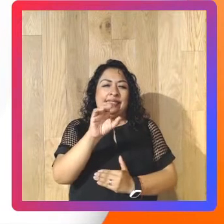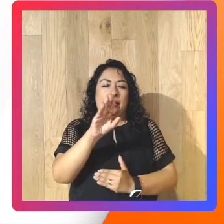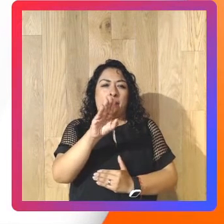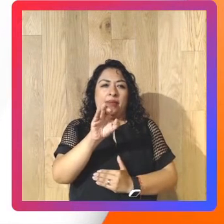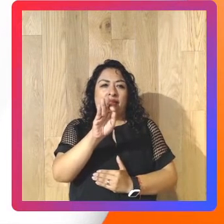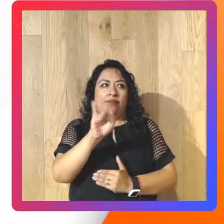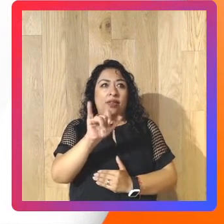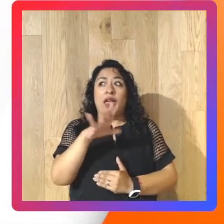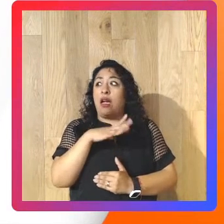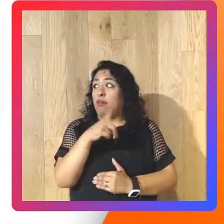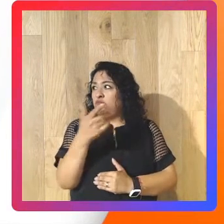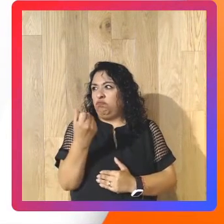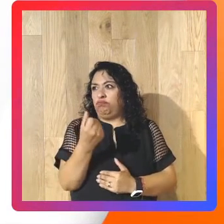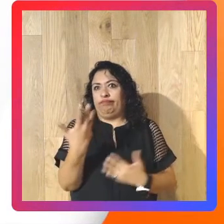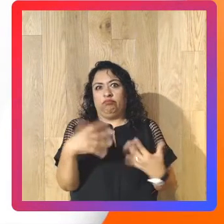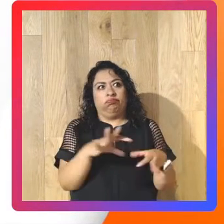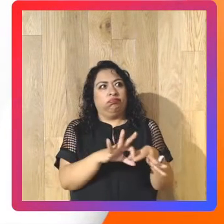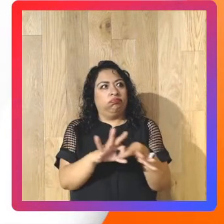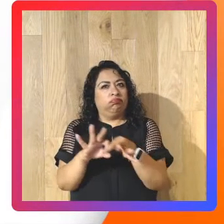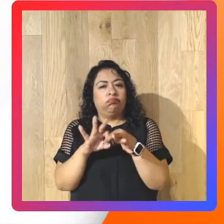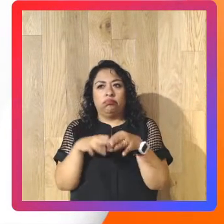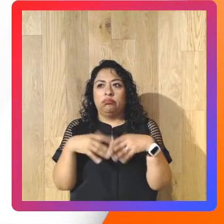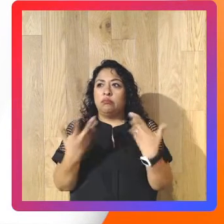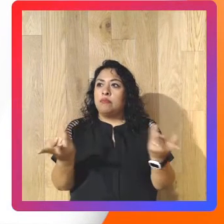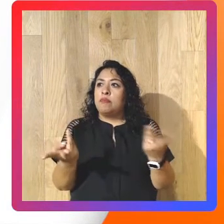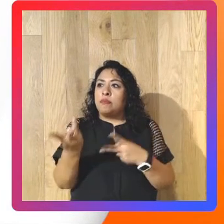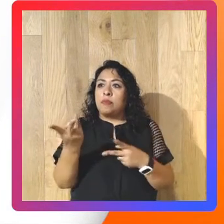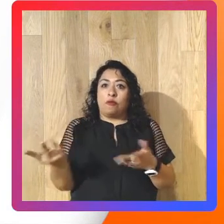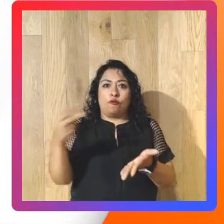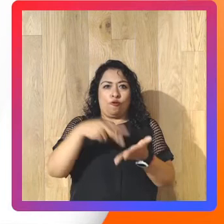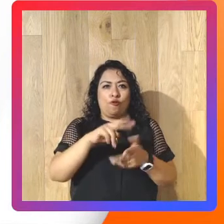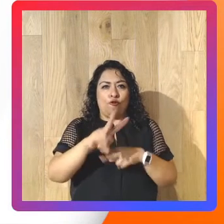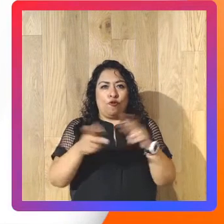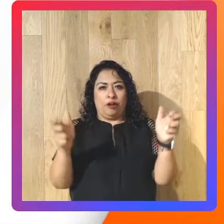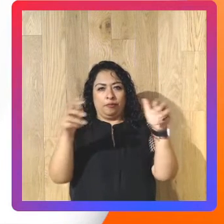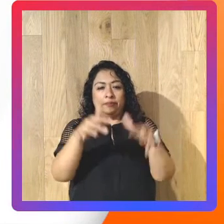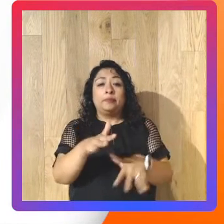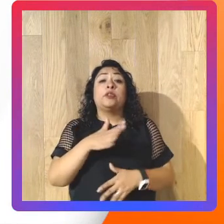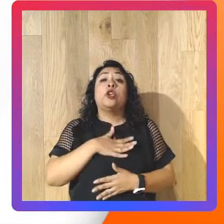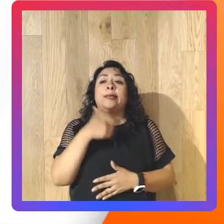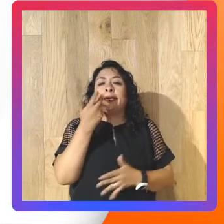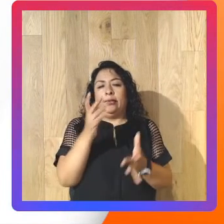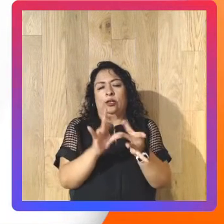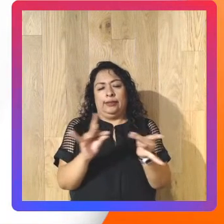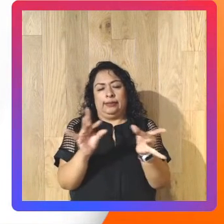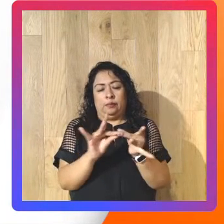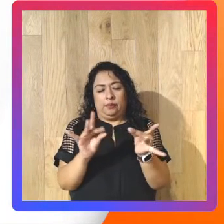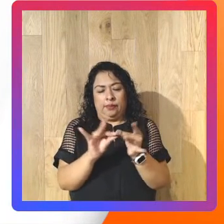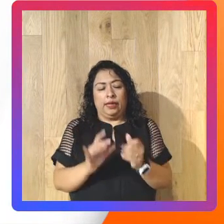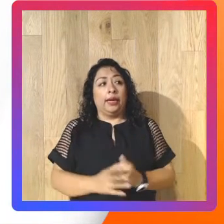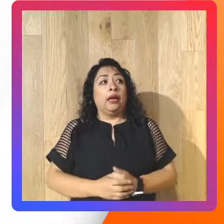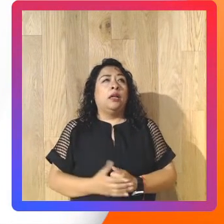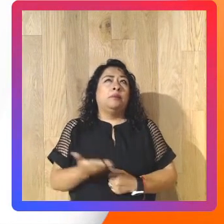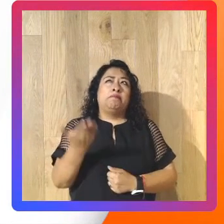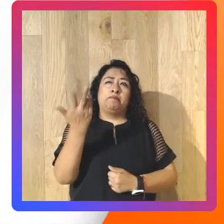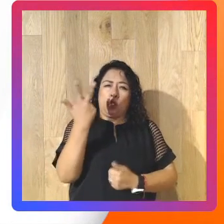con estos grandes aliados que se encuentran hoy presentes. Bueno, yo quisiera comentarles que desde